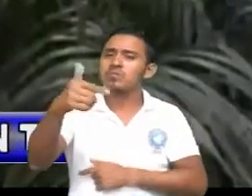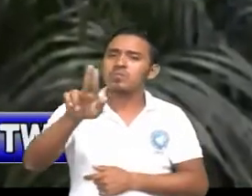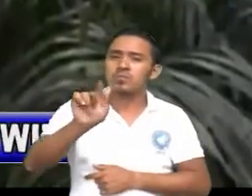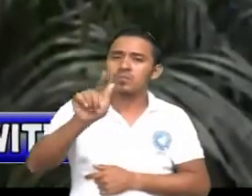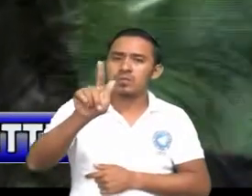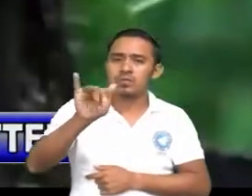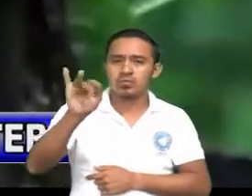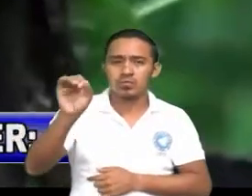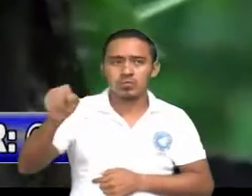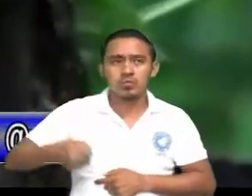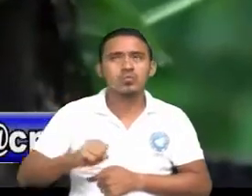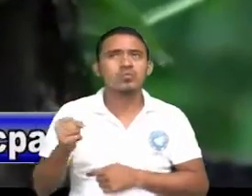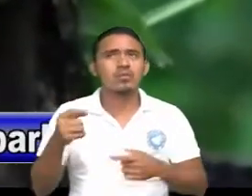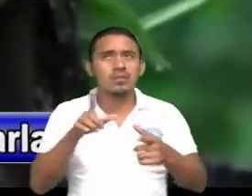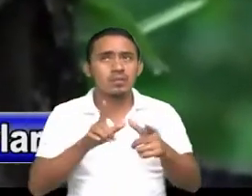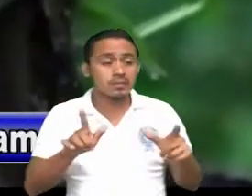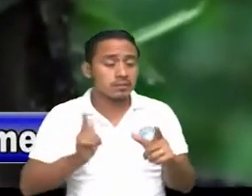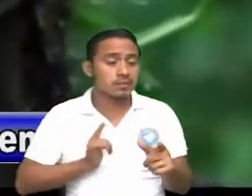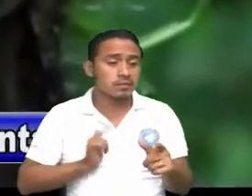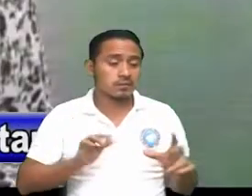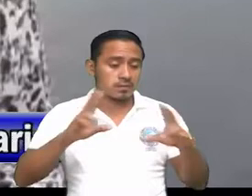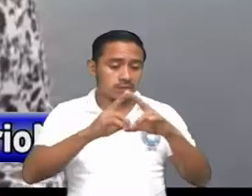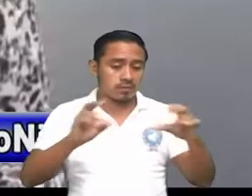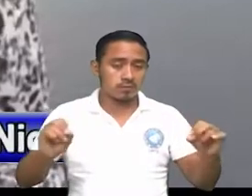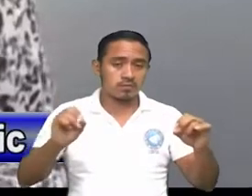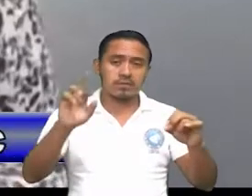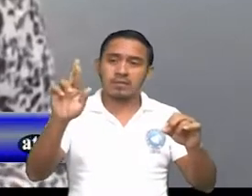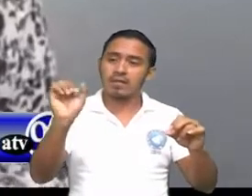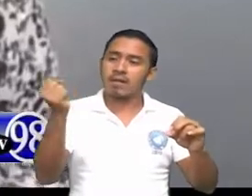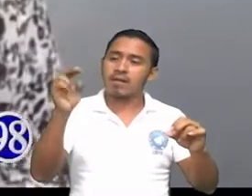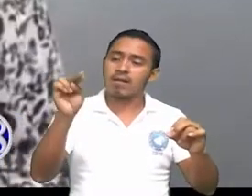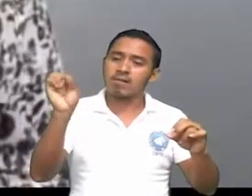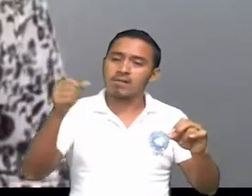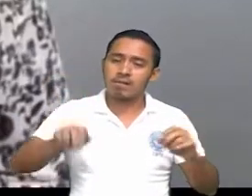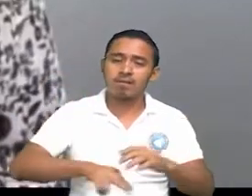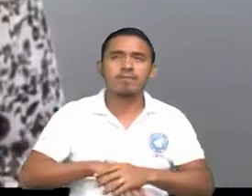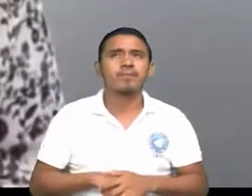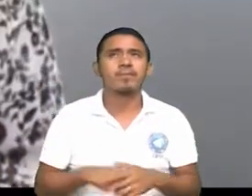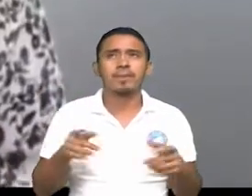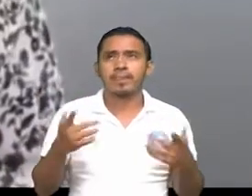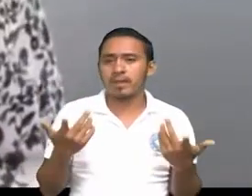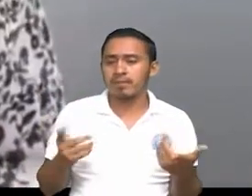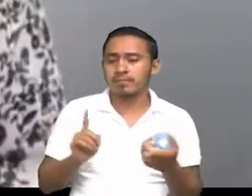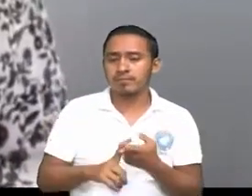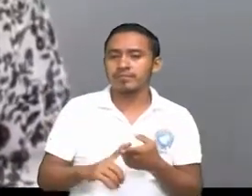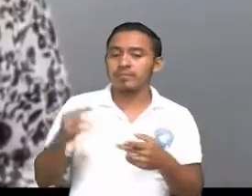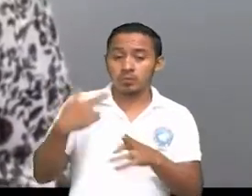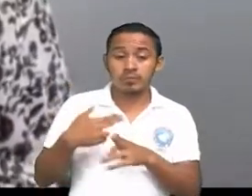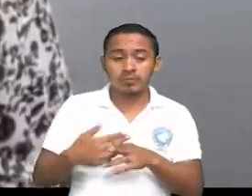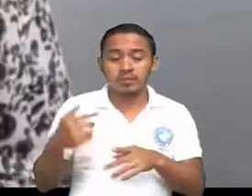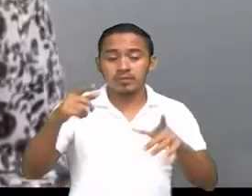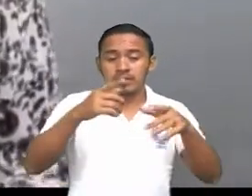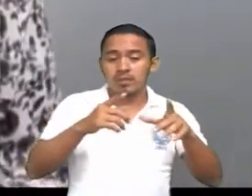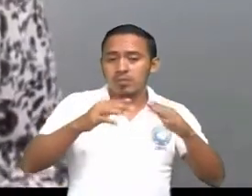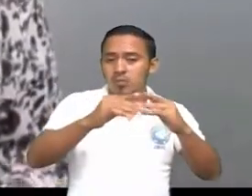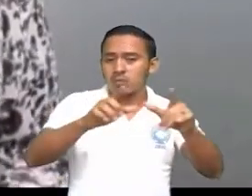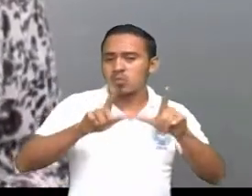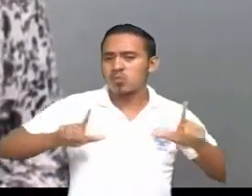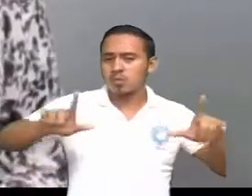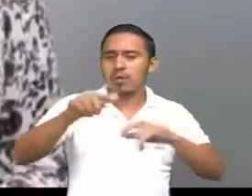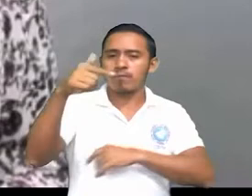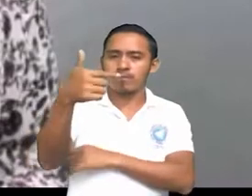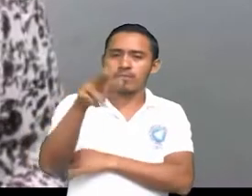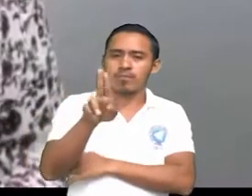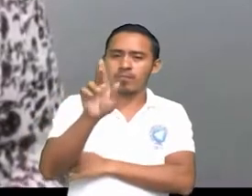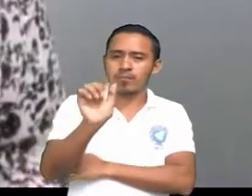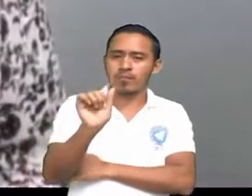sitios Ramsar con el que cuenta Nicaragua. Tenemos la visita a la Reserva Los Huatusos. Como ustedes saben, la